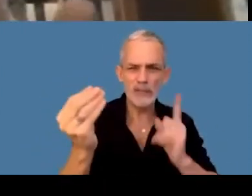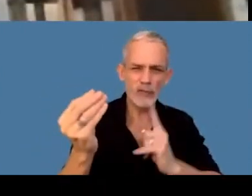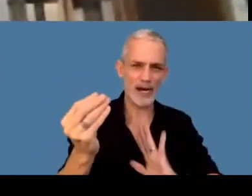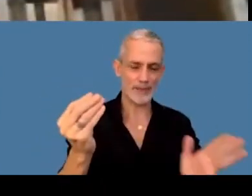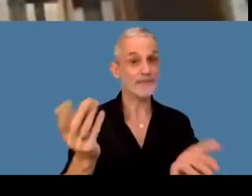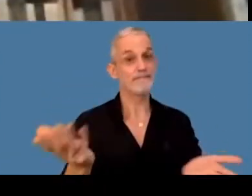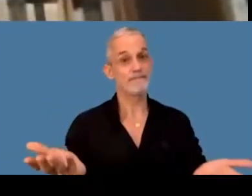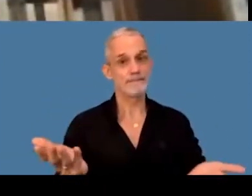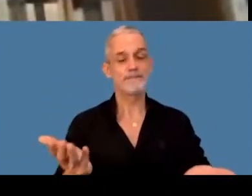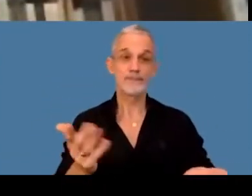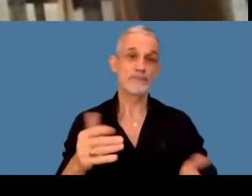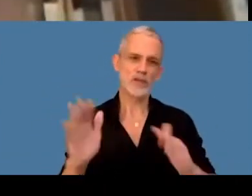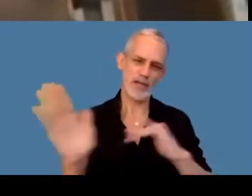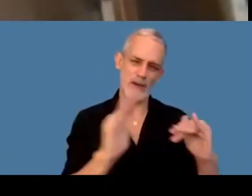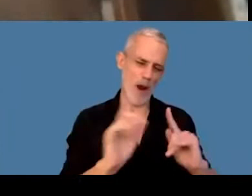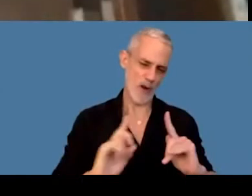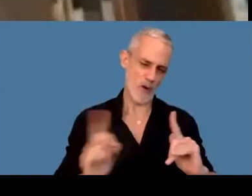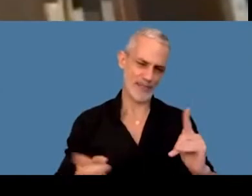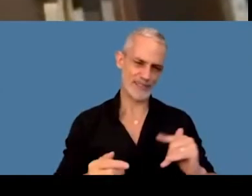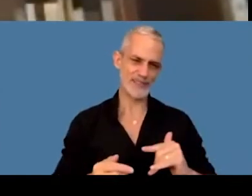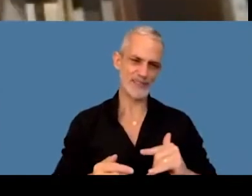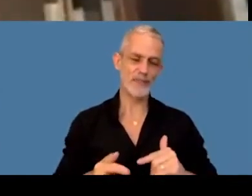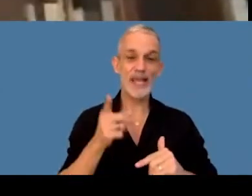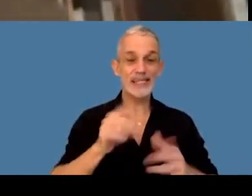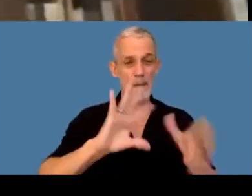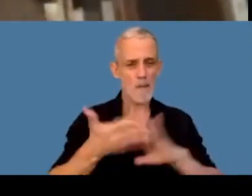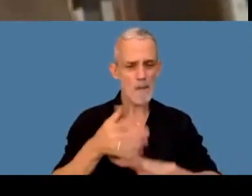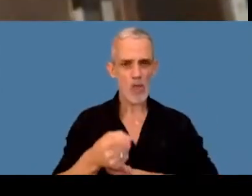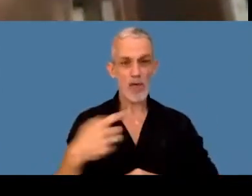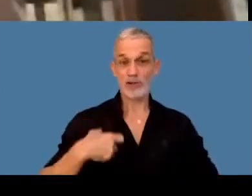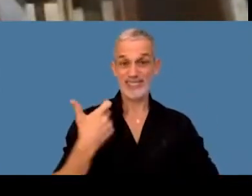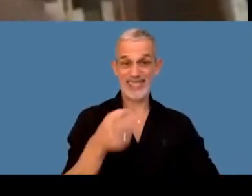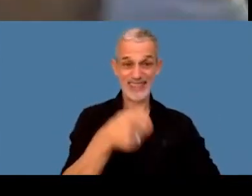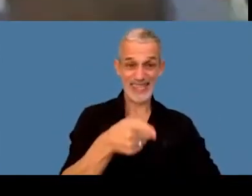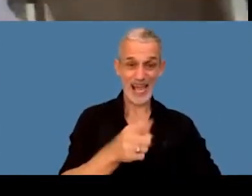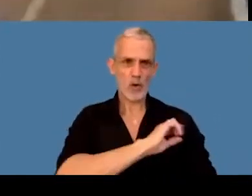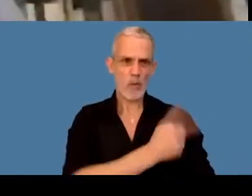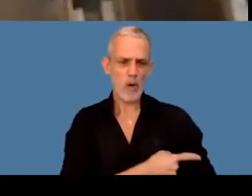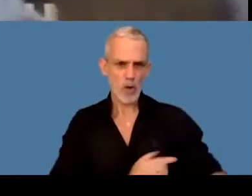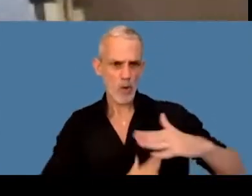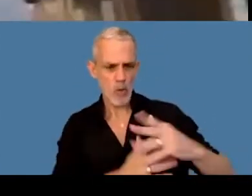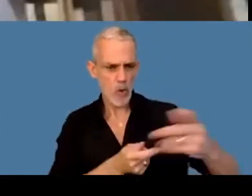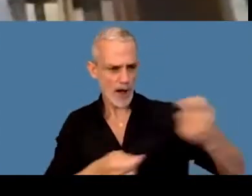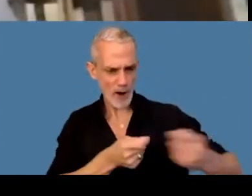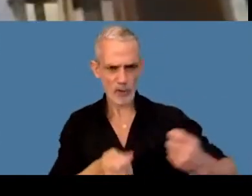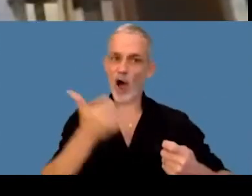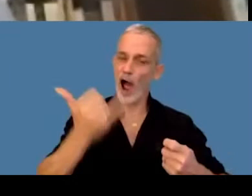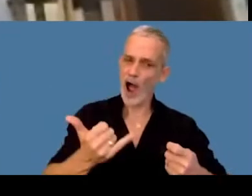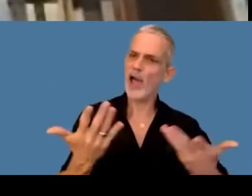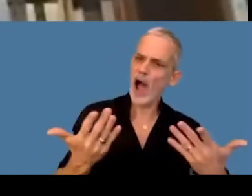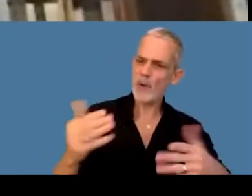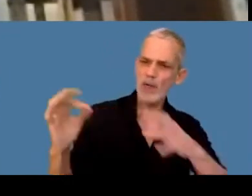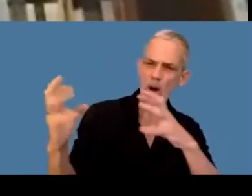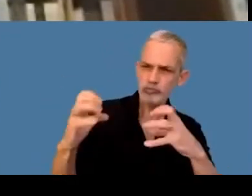Entonces, no todo es lo mismo. Y en ese modelo, a los sindicatos tener mayor capacidad de negociación y eventualmente de